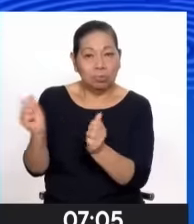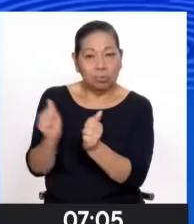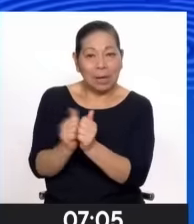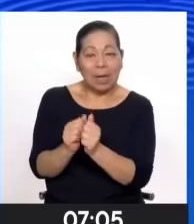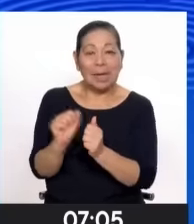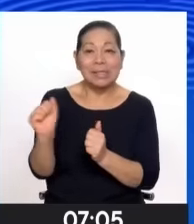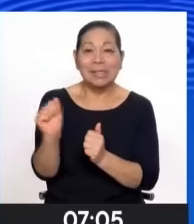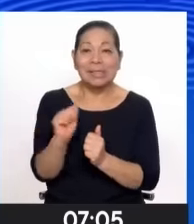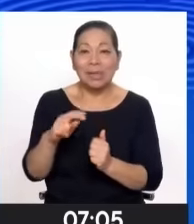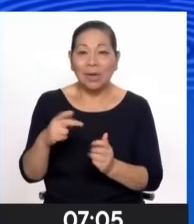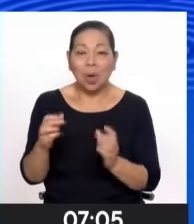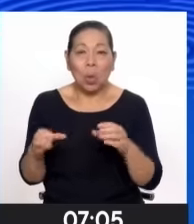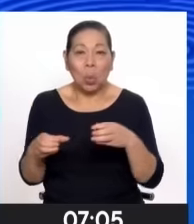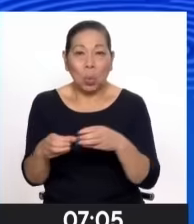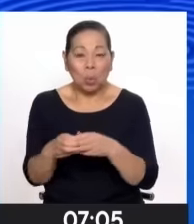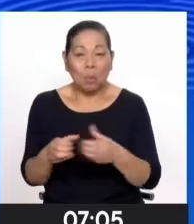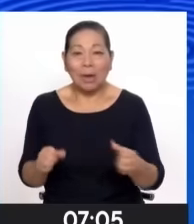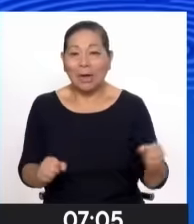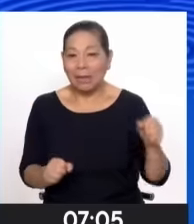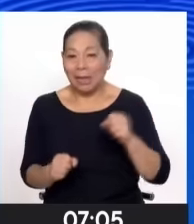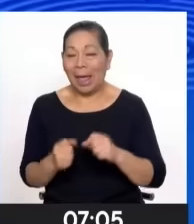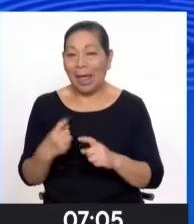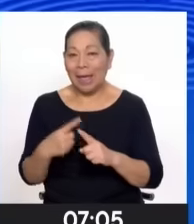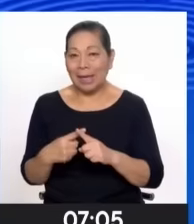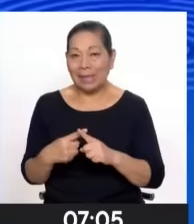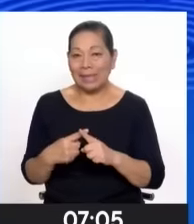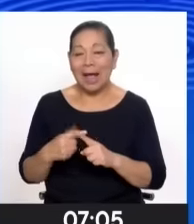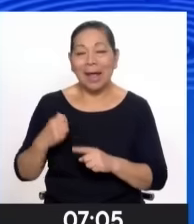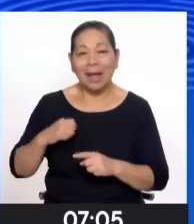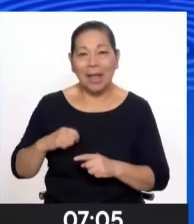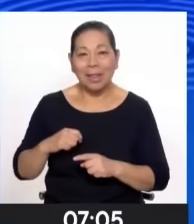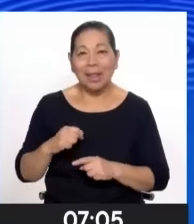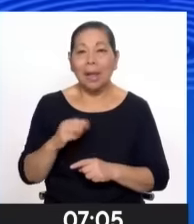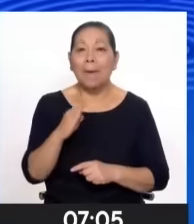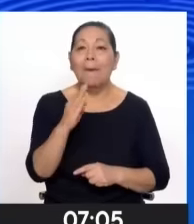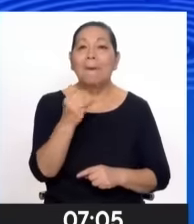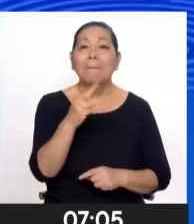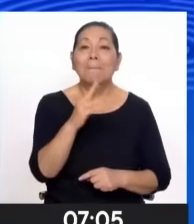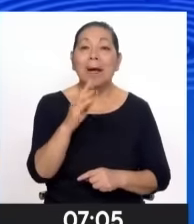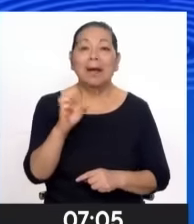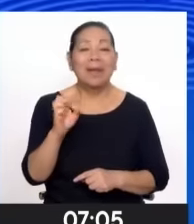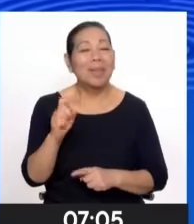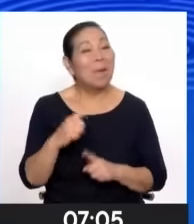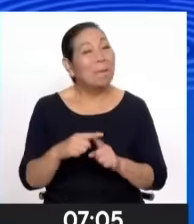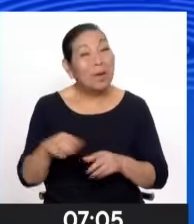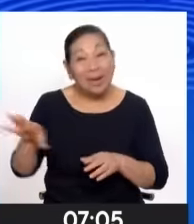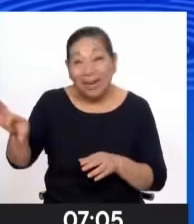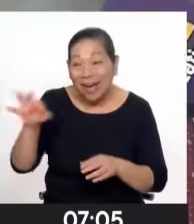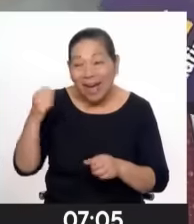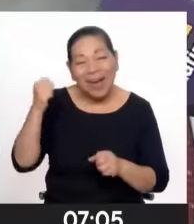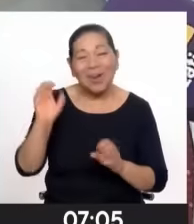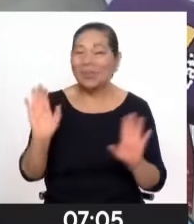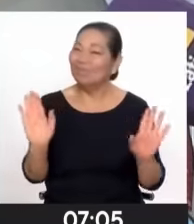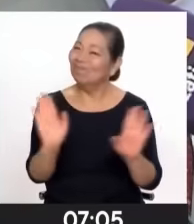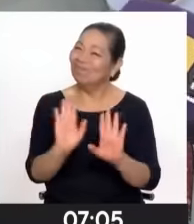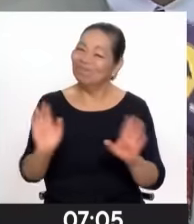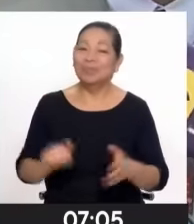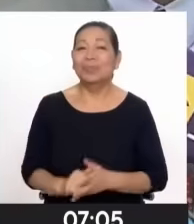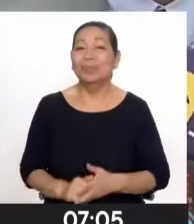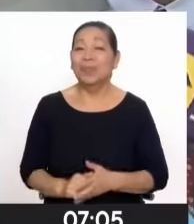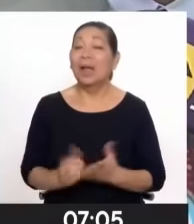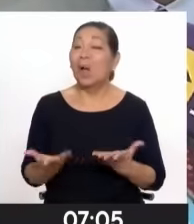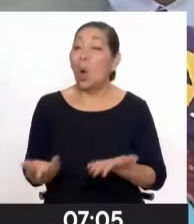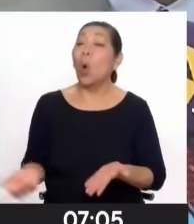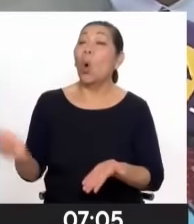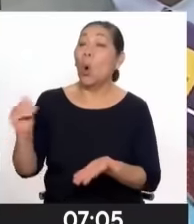senador por la izquierda socialista del exalcalde Alfonso barrantes pero no resultó elegido intentó